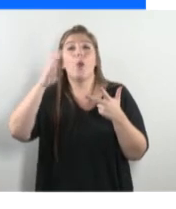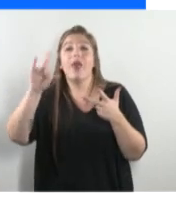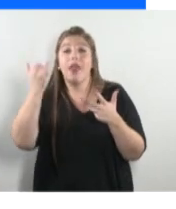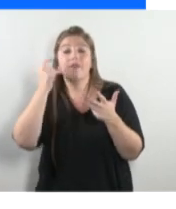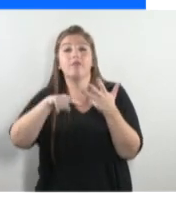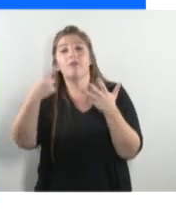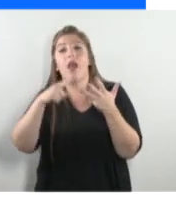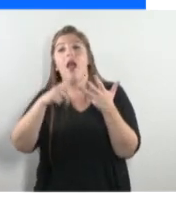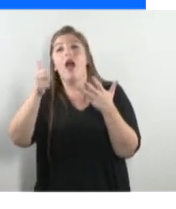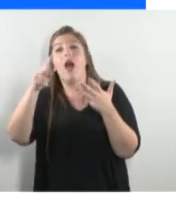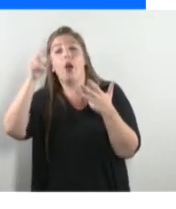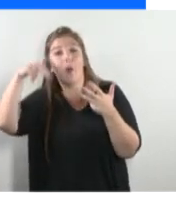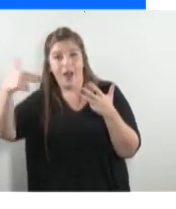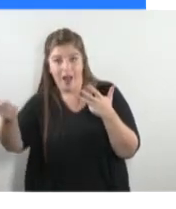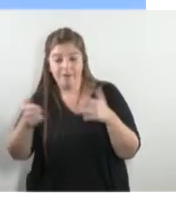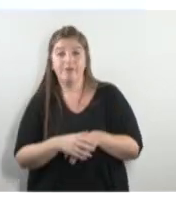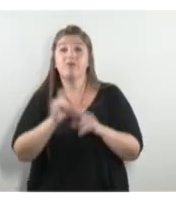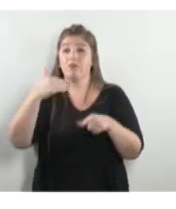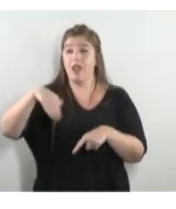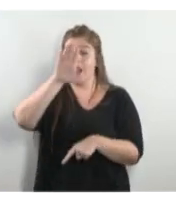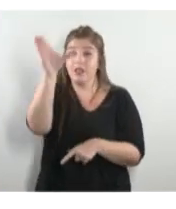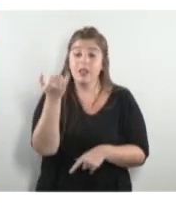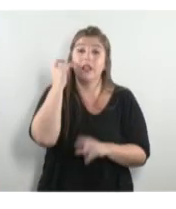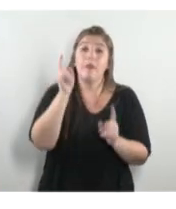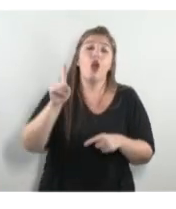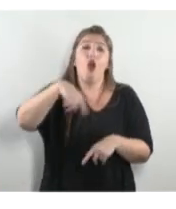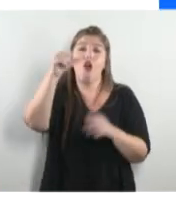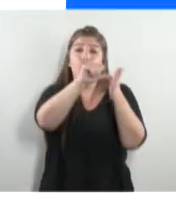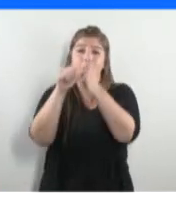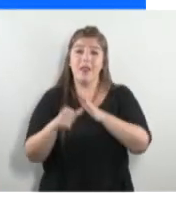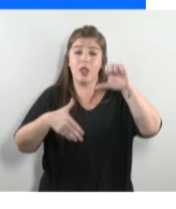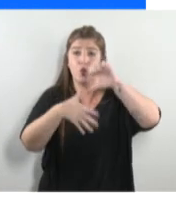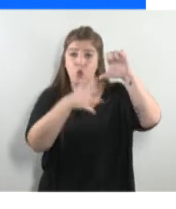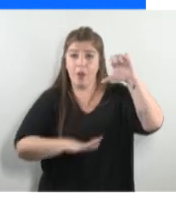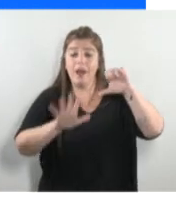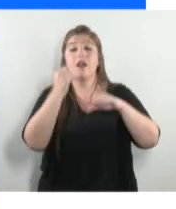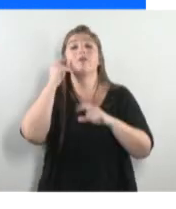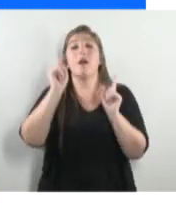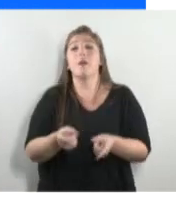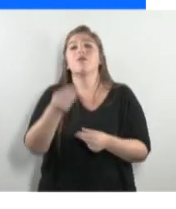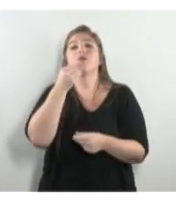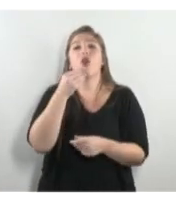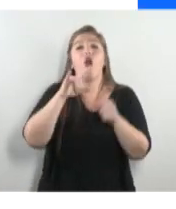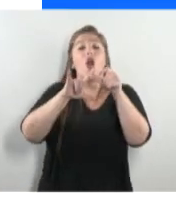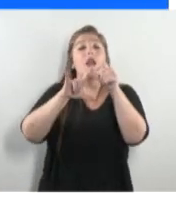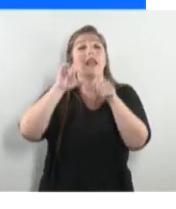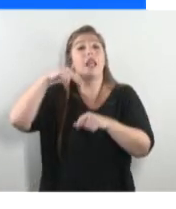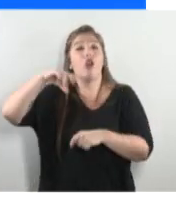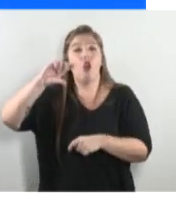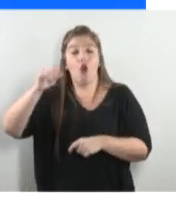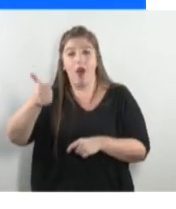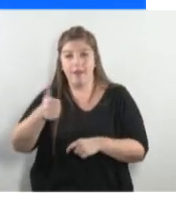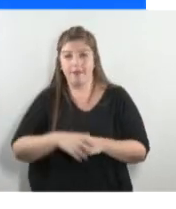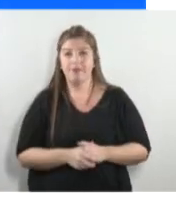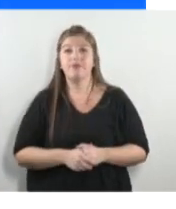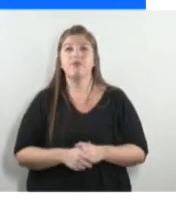avena. Tanto en nuestro país como en otros de Sudamérica se consume la quinoa o quinua. Todos los tipos de